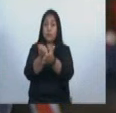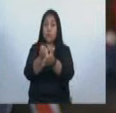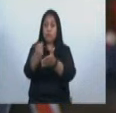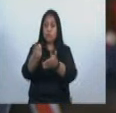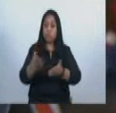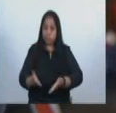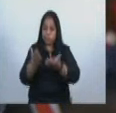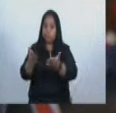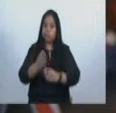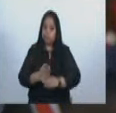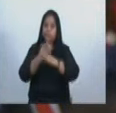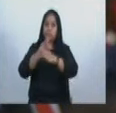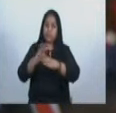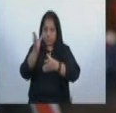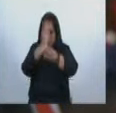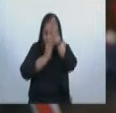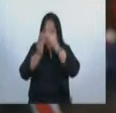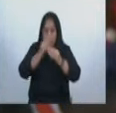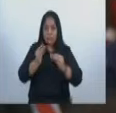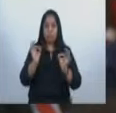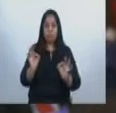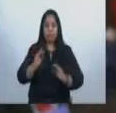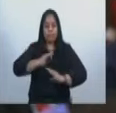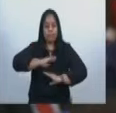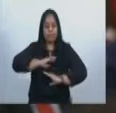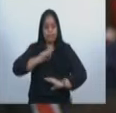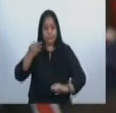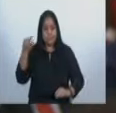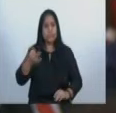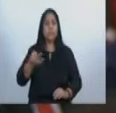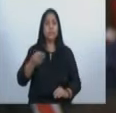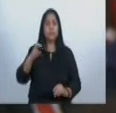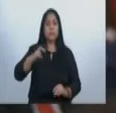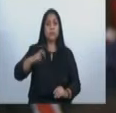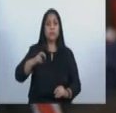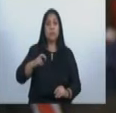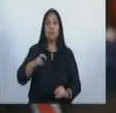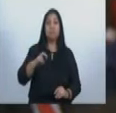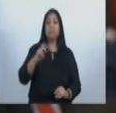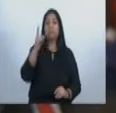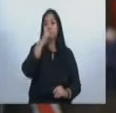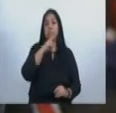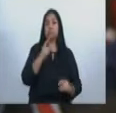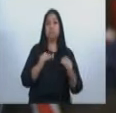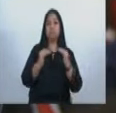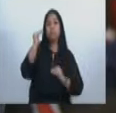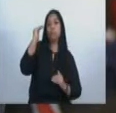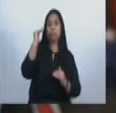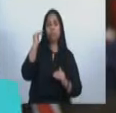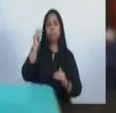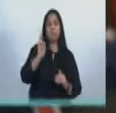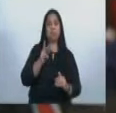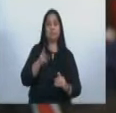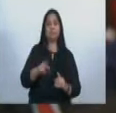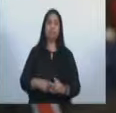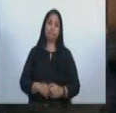garantizar que tenga la calidad necesaria nunca vamos a cerrar la brecha educativa en